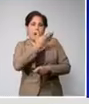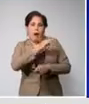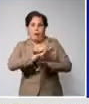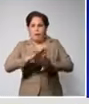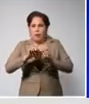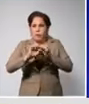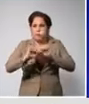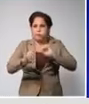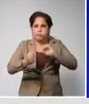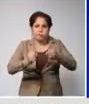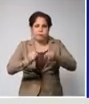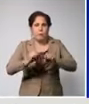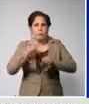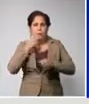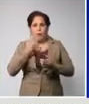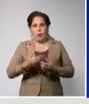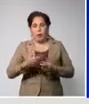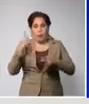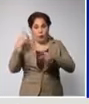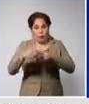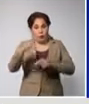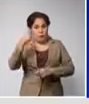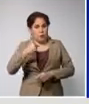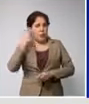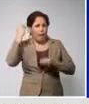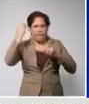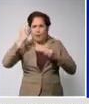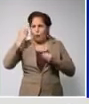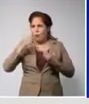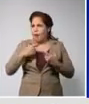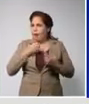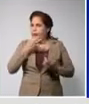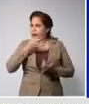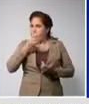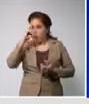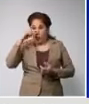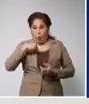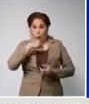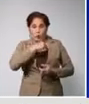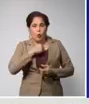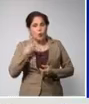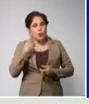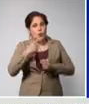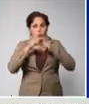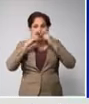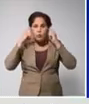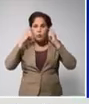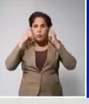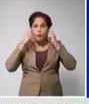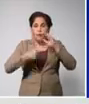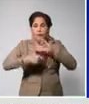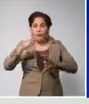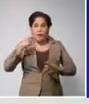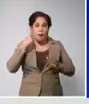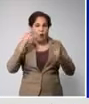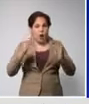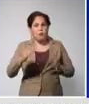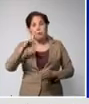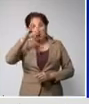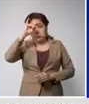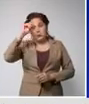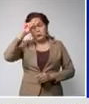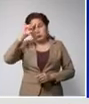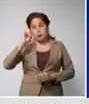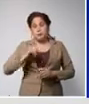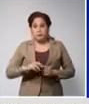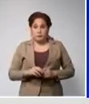alguien muy preocupado nos pregunta, ¿cree el doctor Durán que usaremos el nasobuco durante este año? Yo lo creo. No